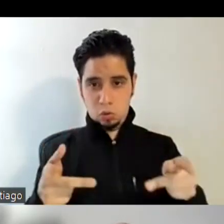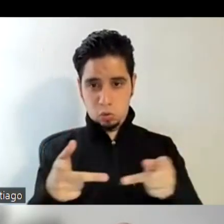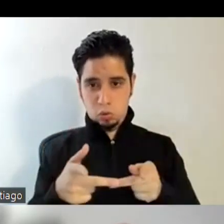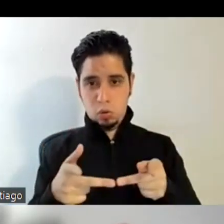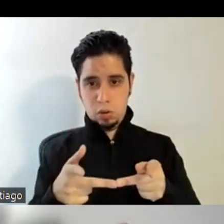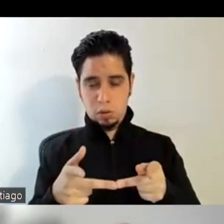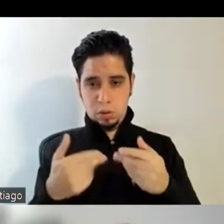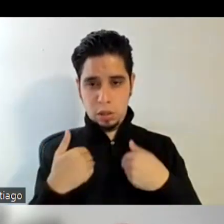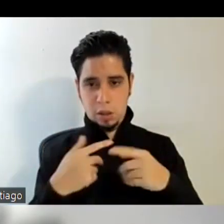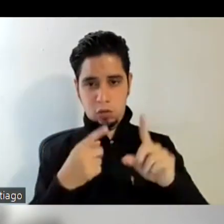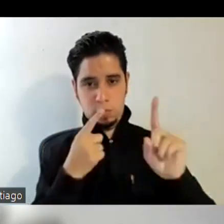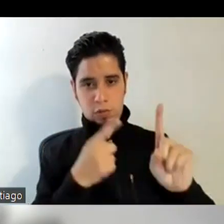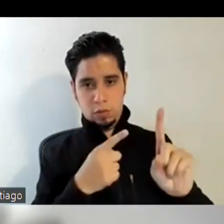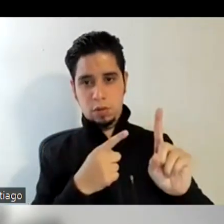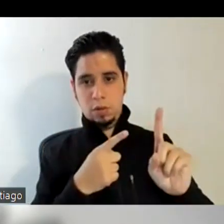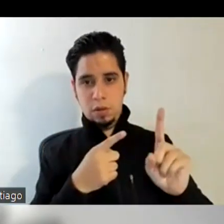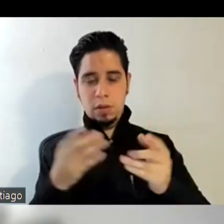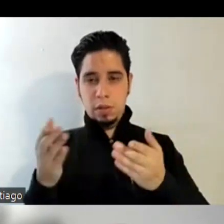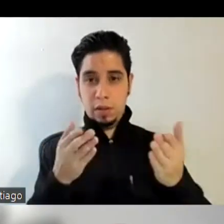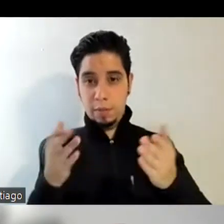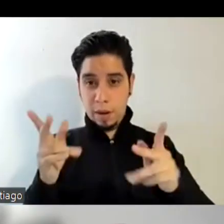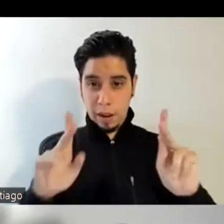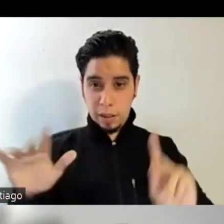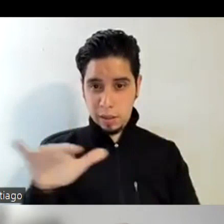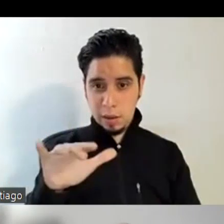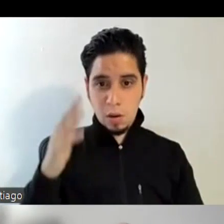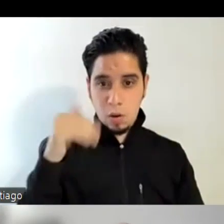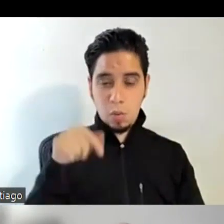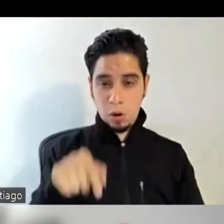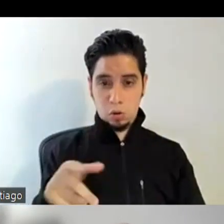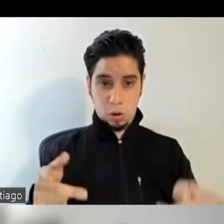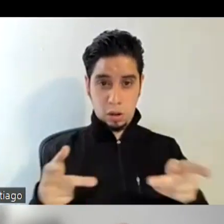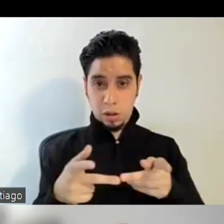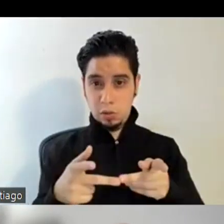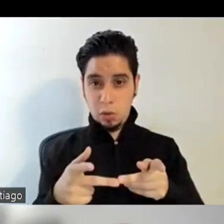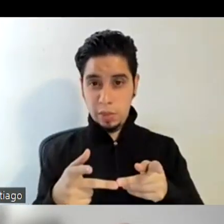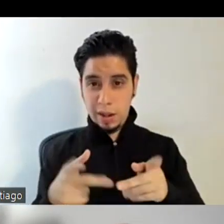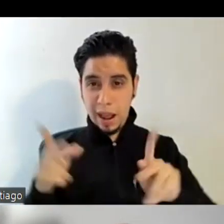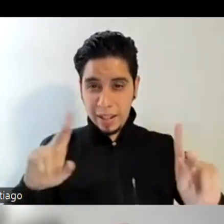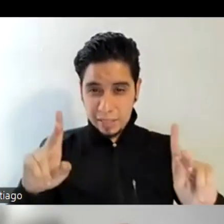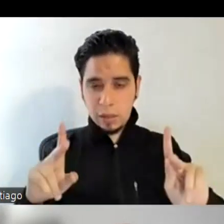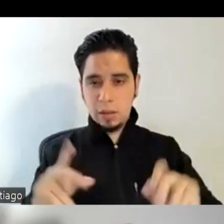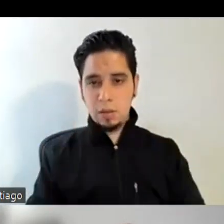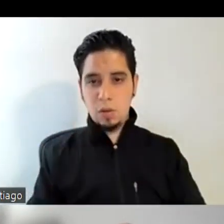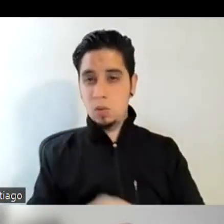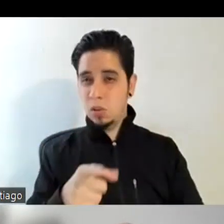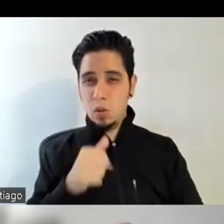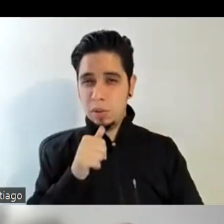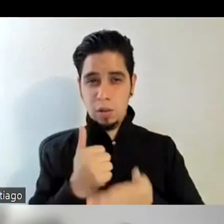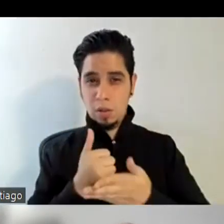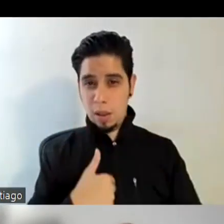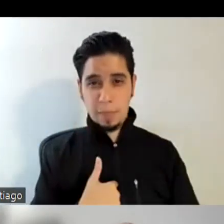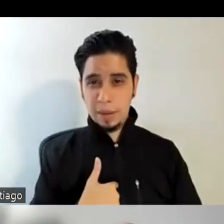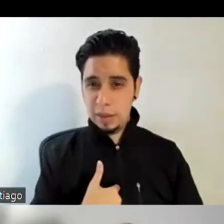su misión de servirle al pueblo, porque estos espacios son del pueblo y no al revés. Ustedes no me están haciendo el favor a mí